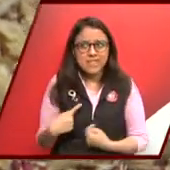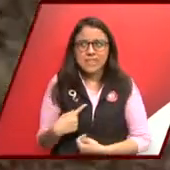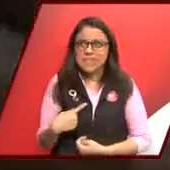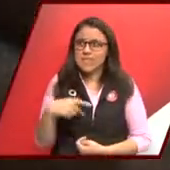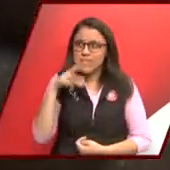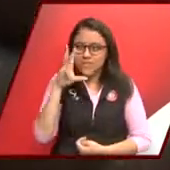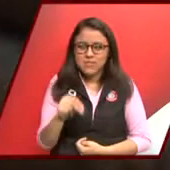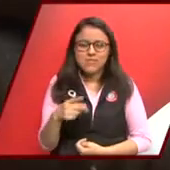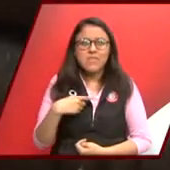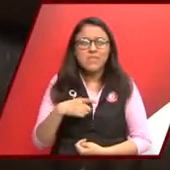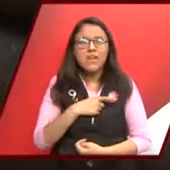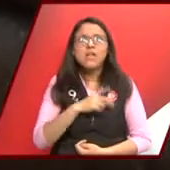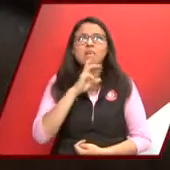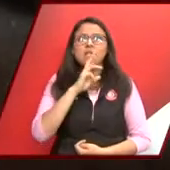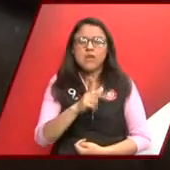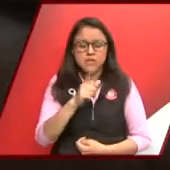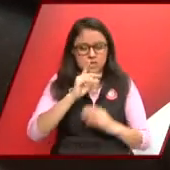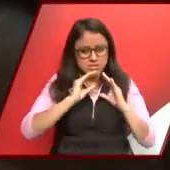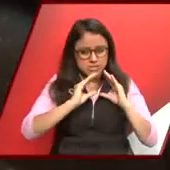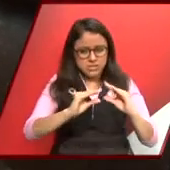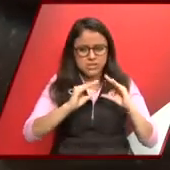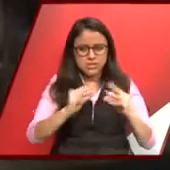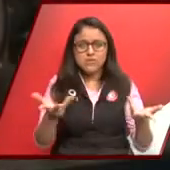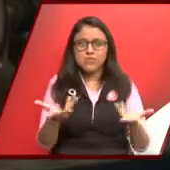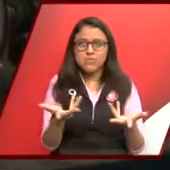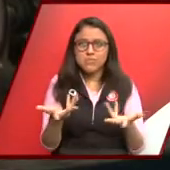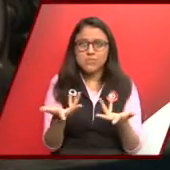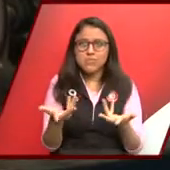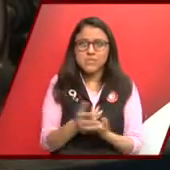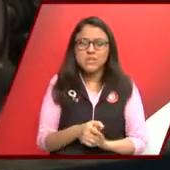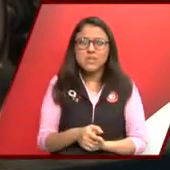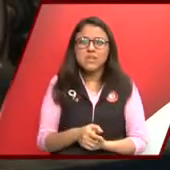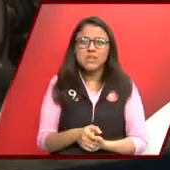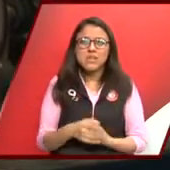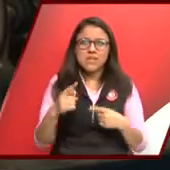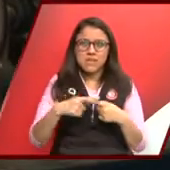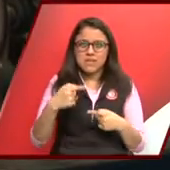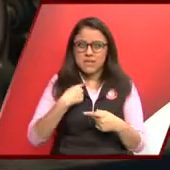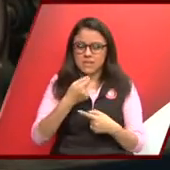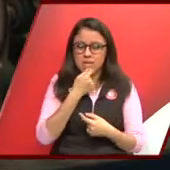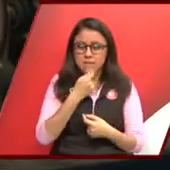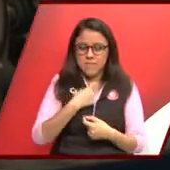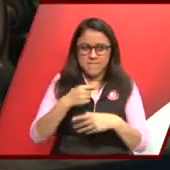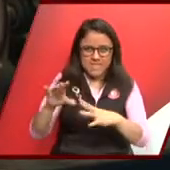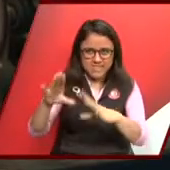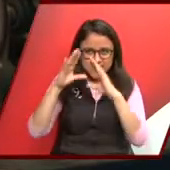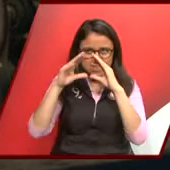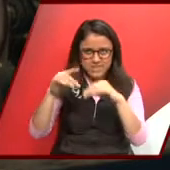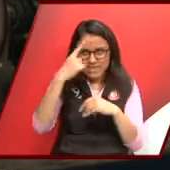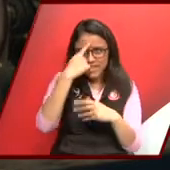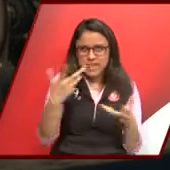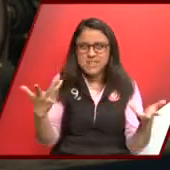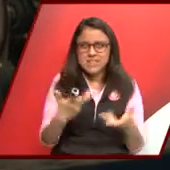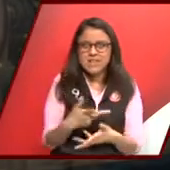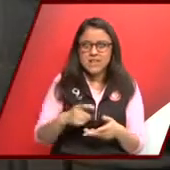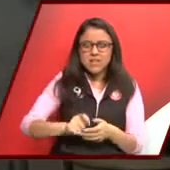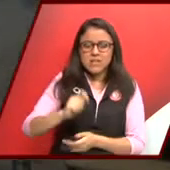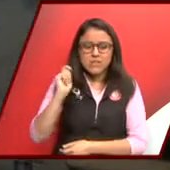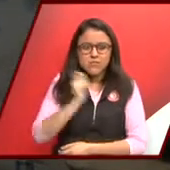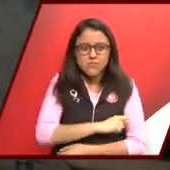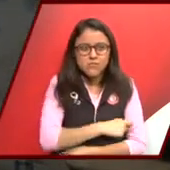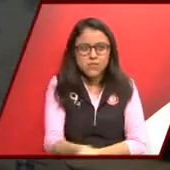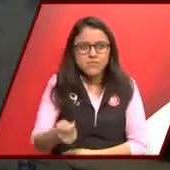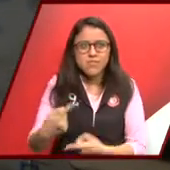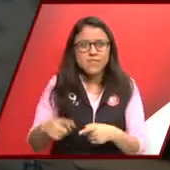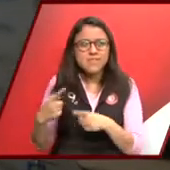dice, ¿sabes qué vamos a hacer? Dice, vamos a enseñarle cómo se hace. Y ya desde muy chico me enseñó mi papá a hacer trompos, luego ya valeros.